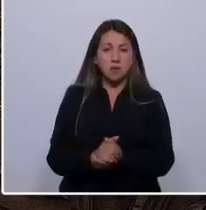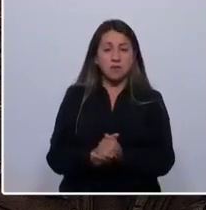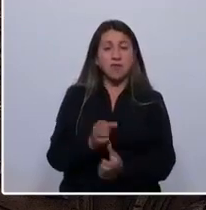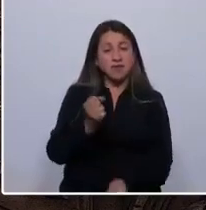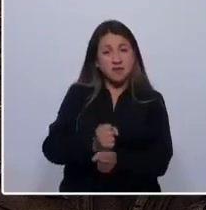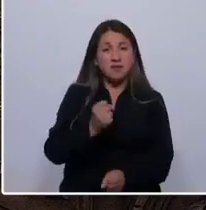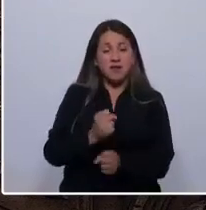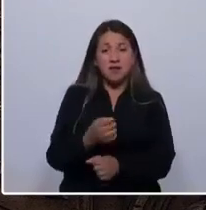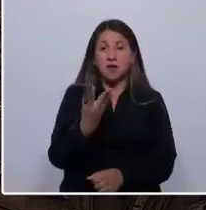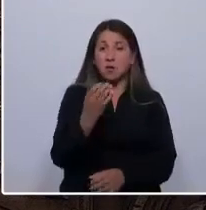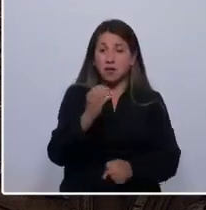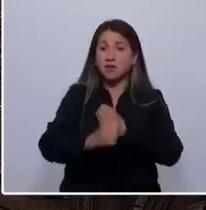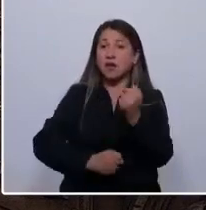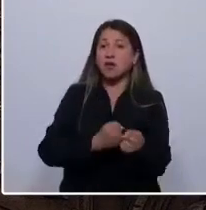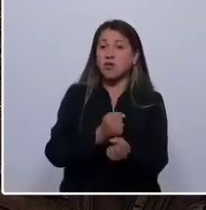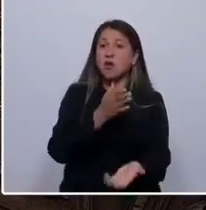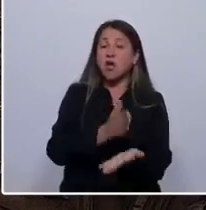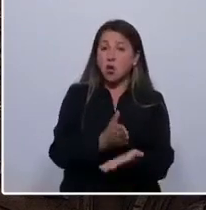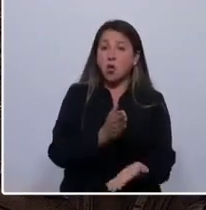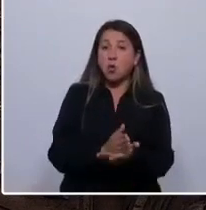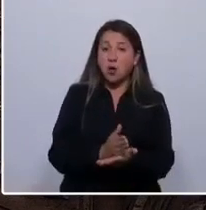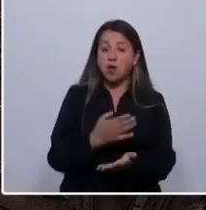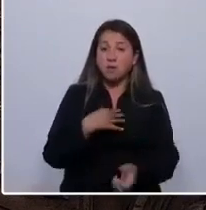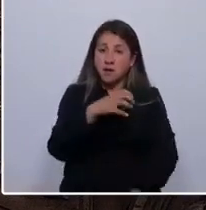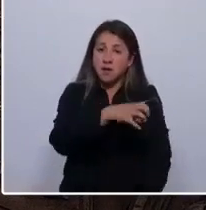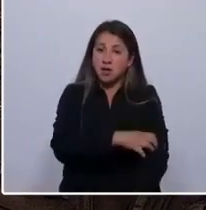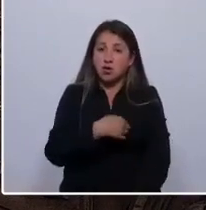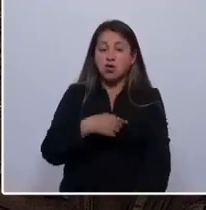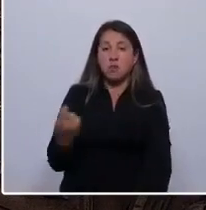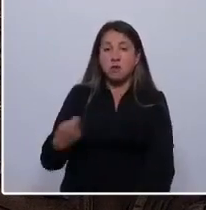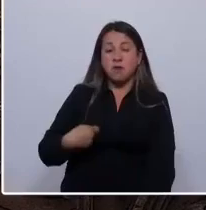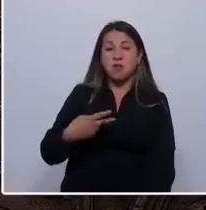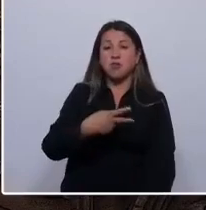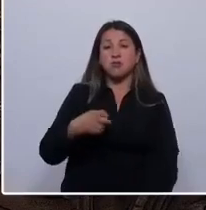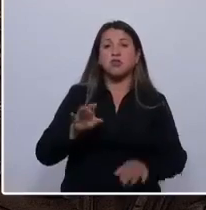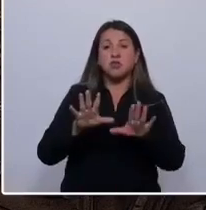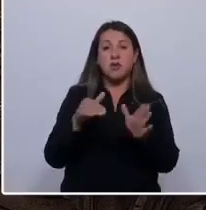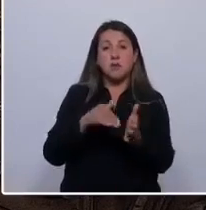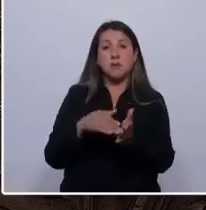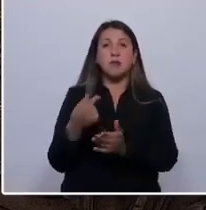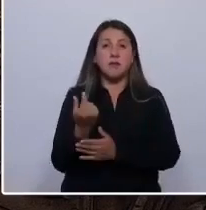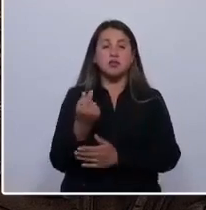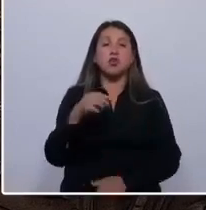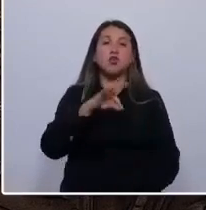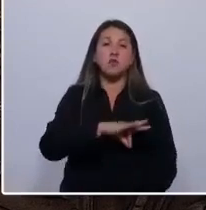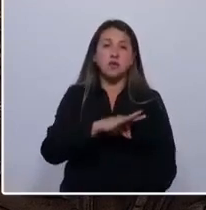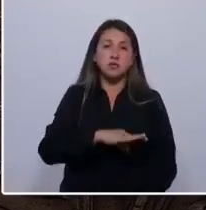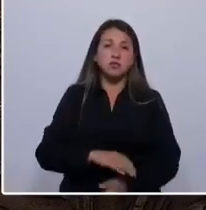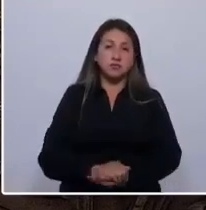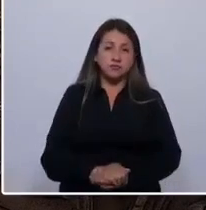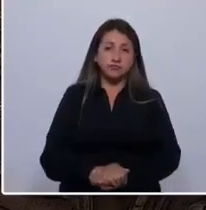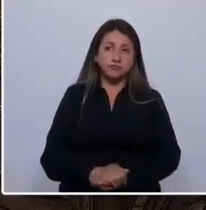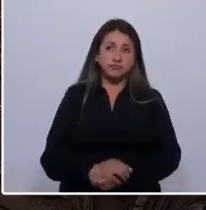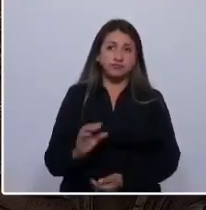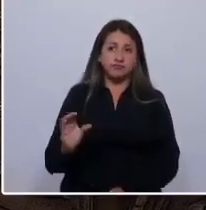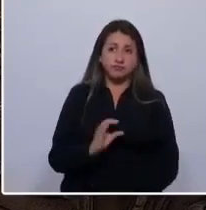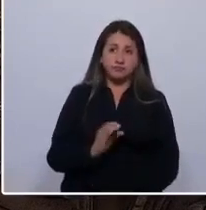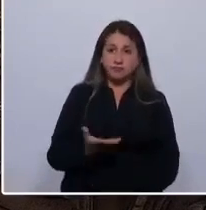Trabajé 40 años en escuela y liceo de mi región y hoy recibo 210 mil pesos de jubilación. Por último,